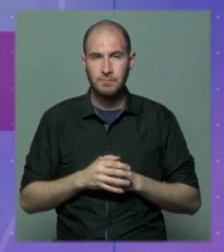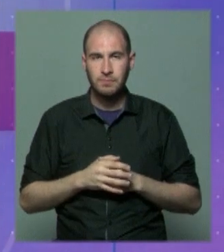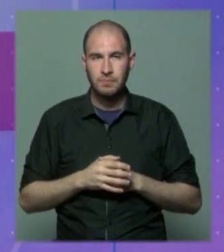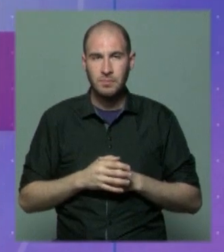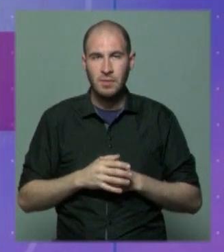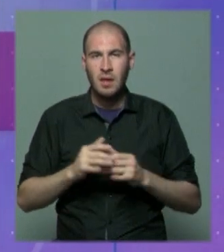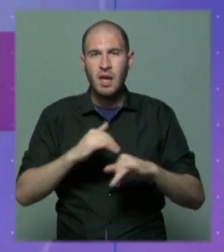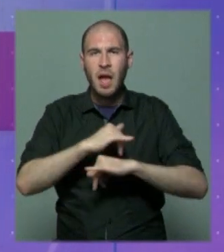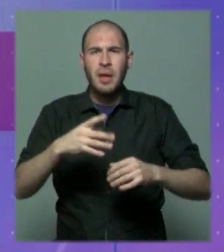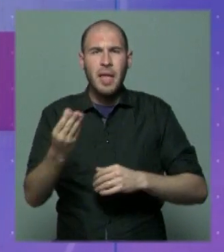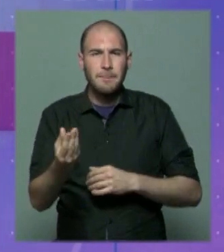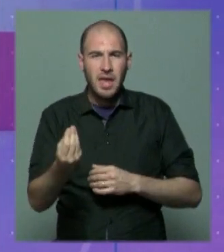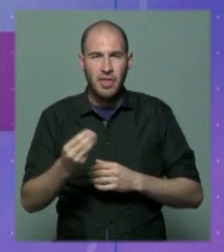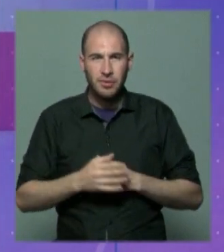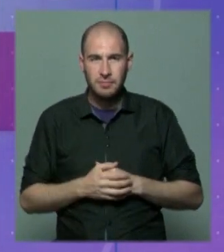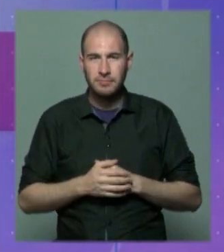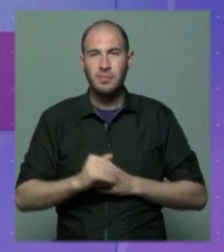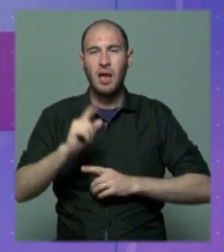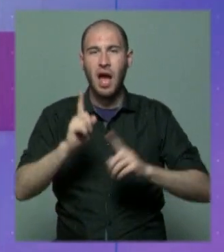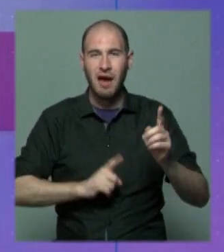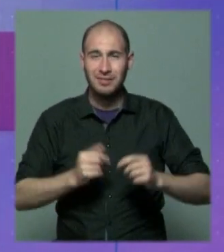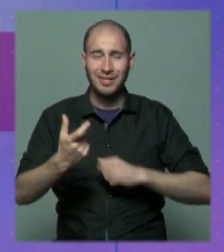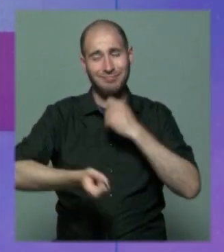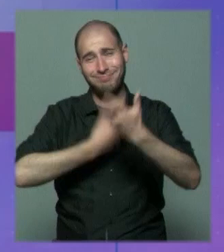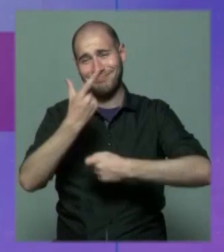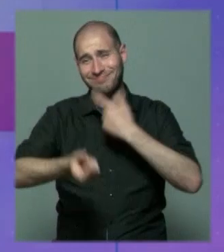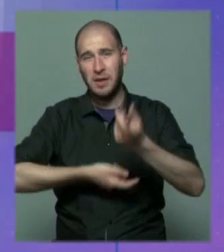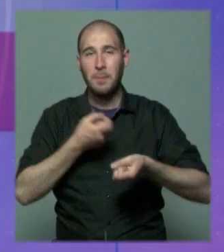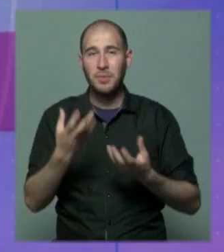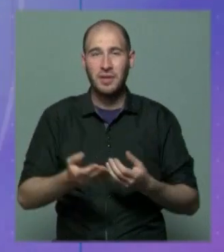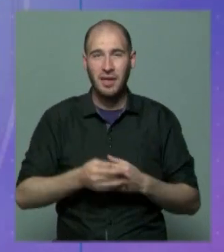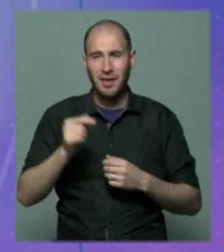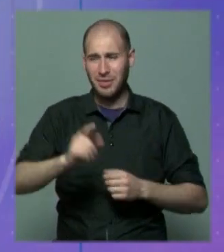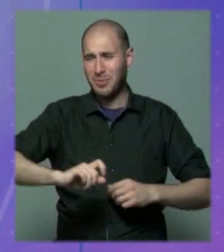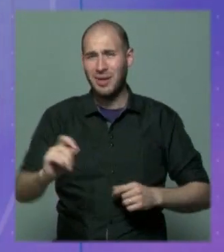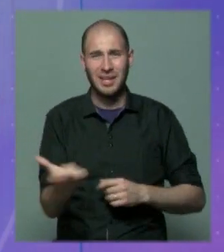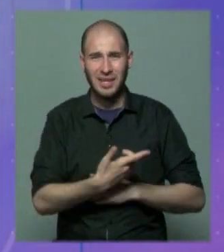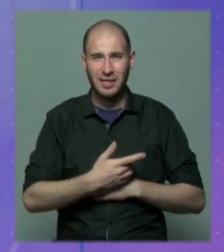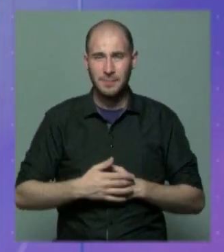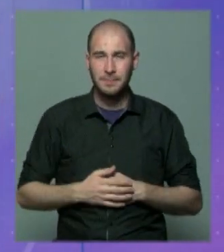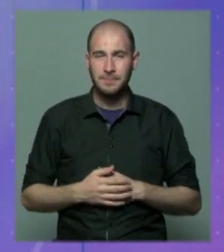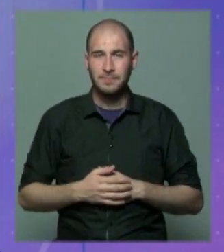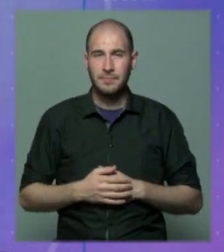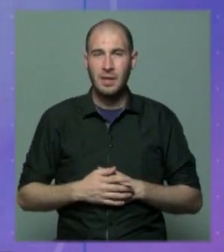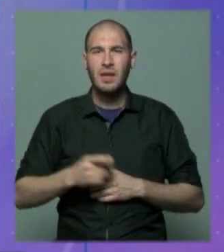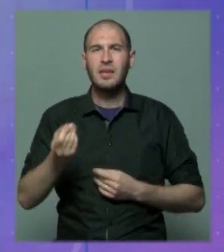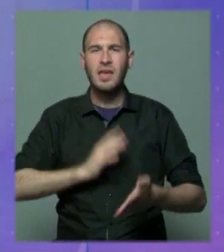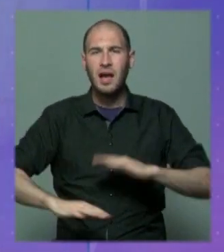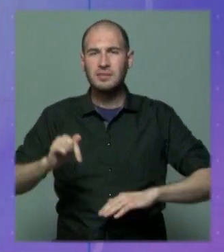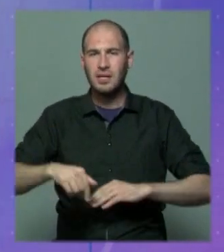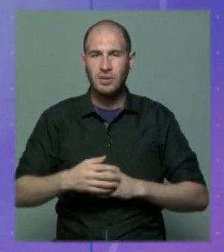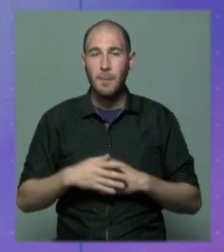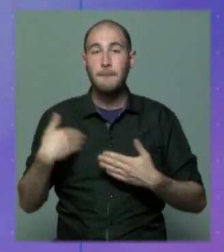de campaña de miedo, que la verdad que a veces hasta nos reímos porque son realmente disparatadas. Lo que se está haciendo